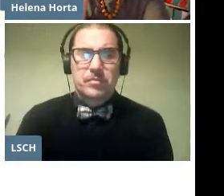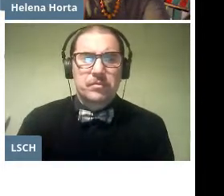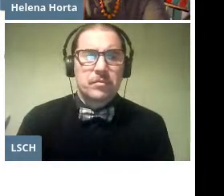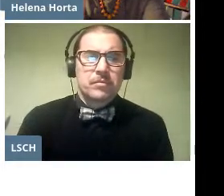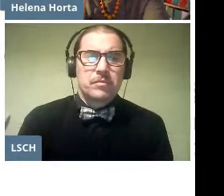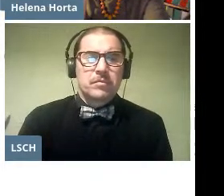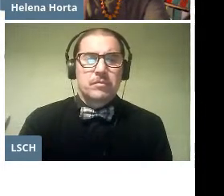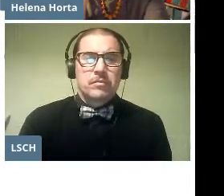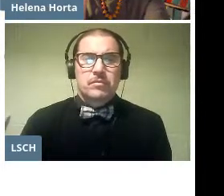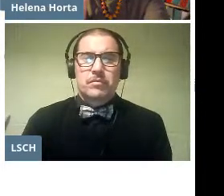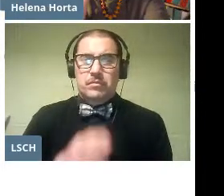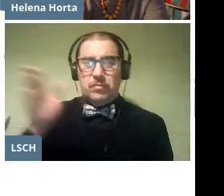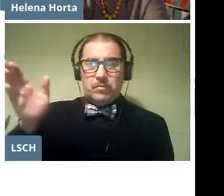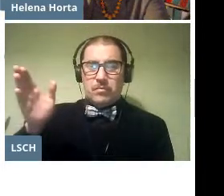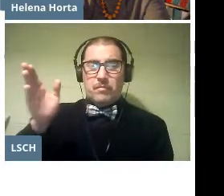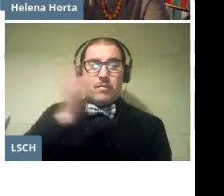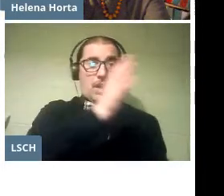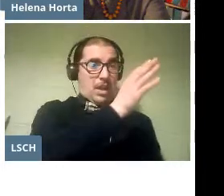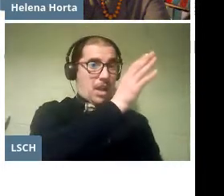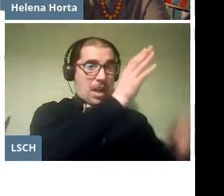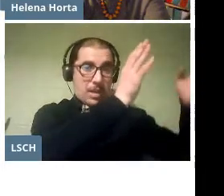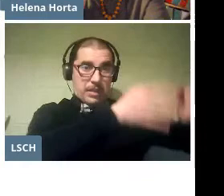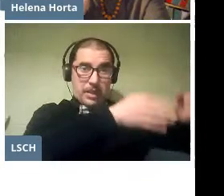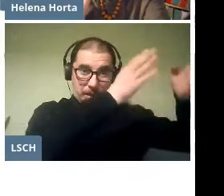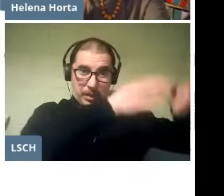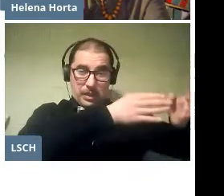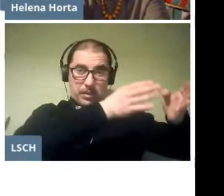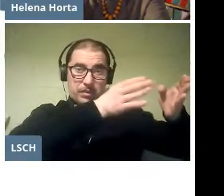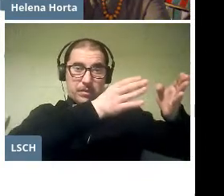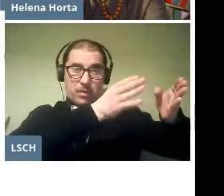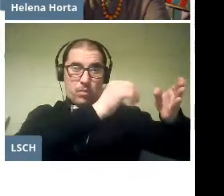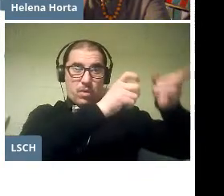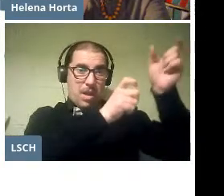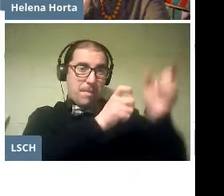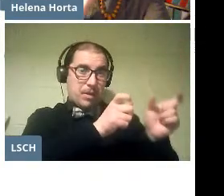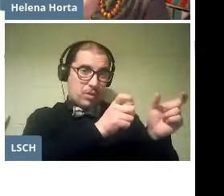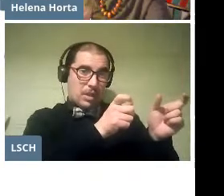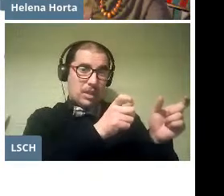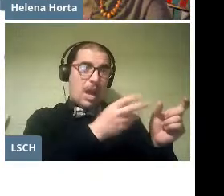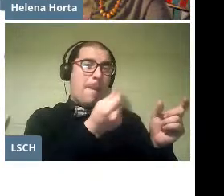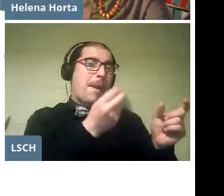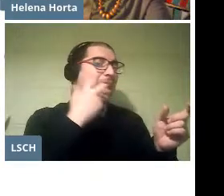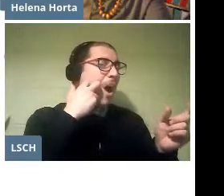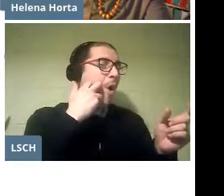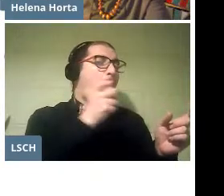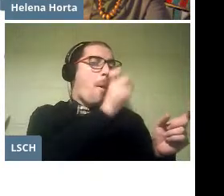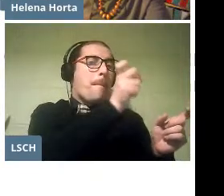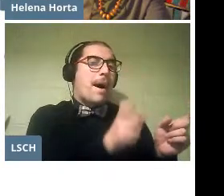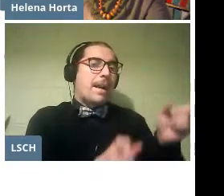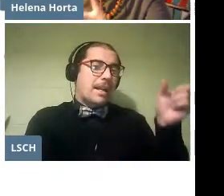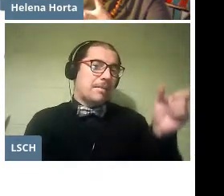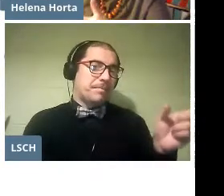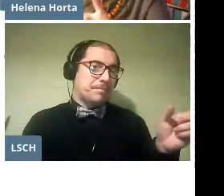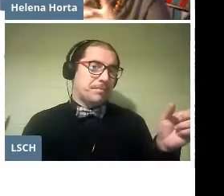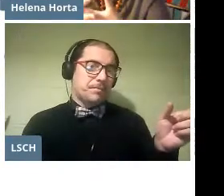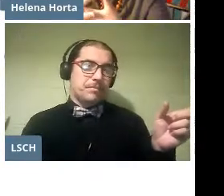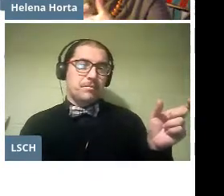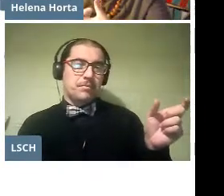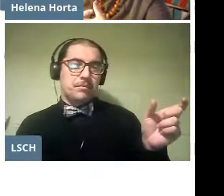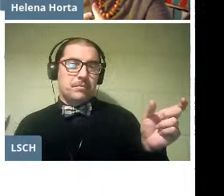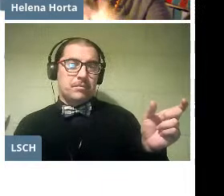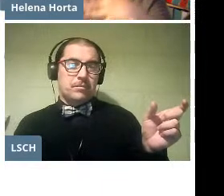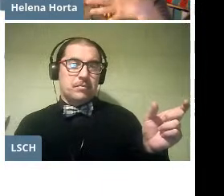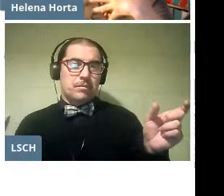A mano derecha, en cambio, tenemos a un personaje antropomorfo con una